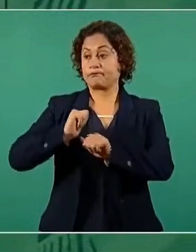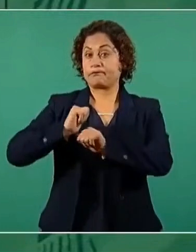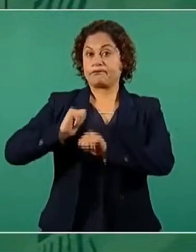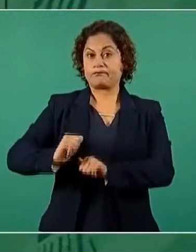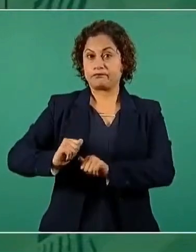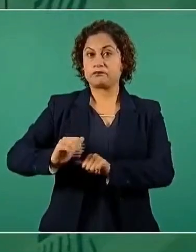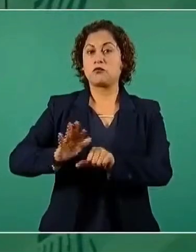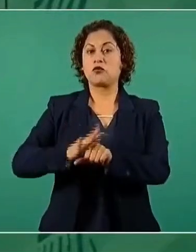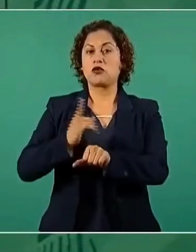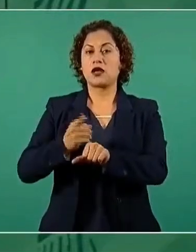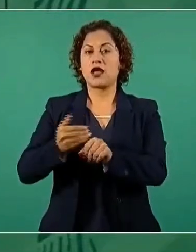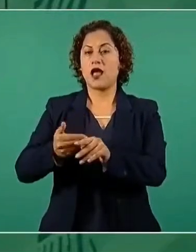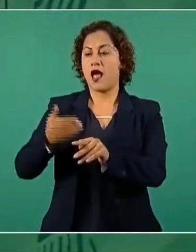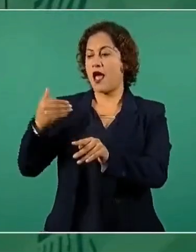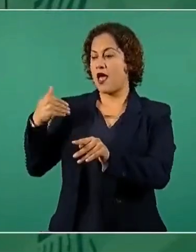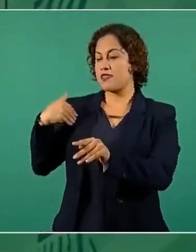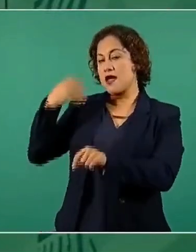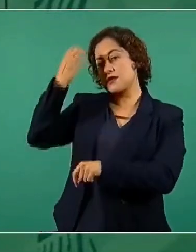por los moches,